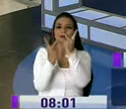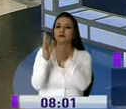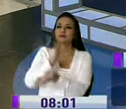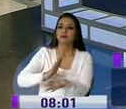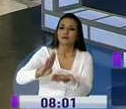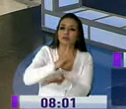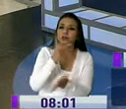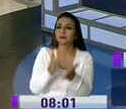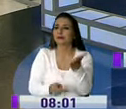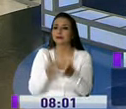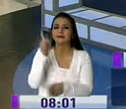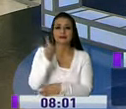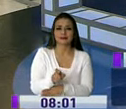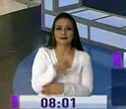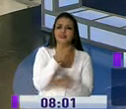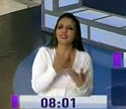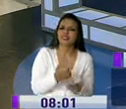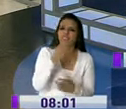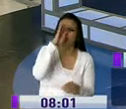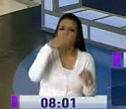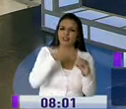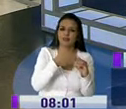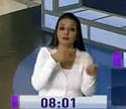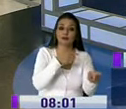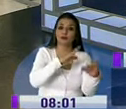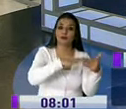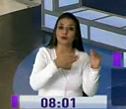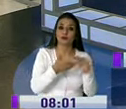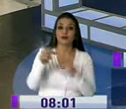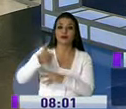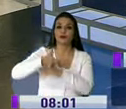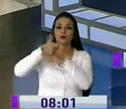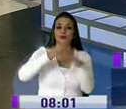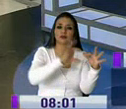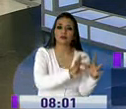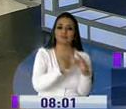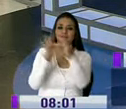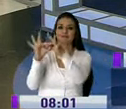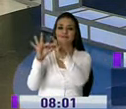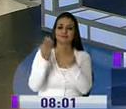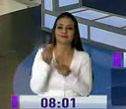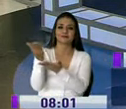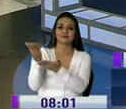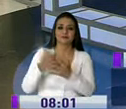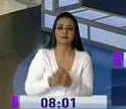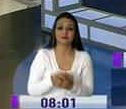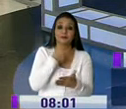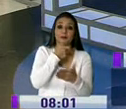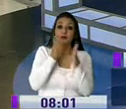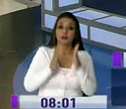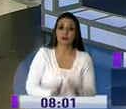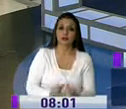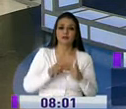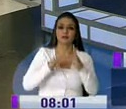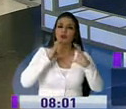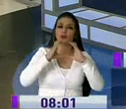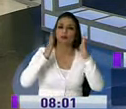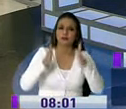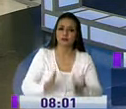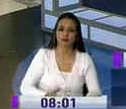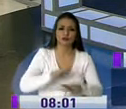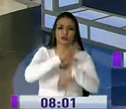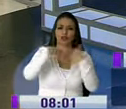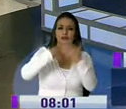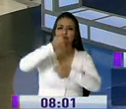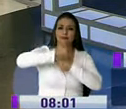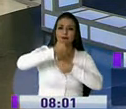pasa, porque queremos ser ese lazo, ese nexo entre usted y la autoridad. ¿Sabes que los periodistas y los comunicadores y la gente que trabaja en la comunicación es